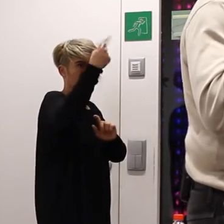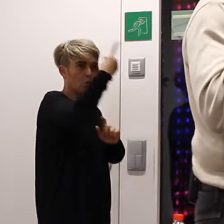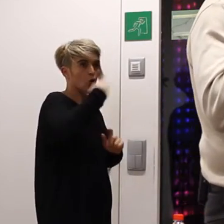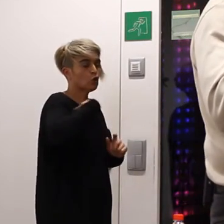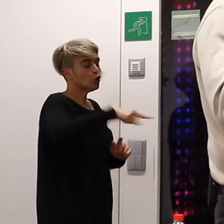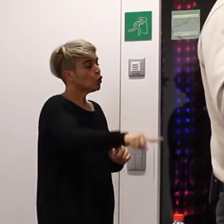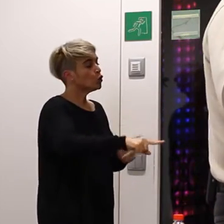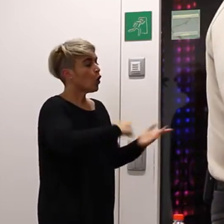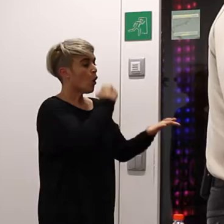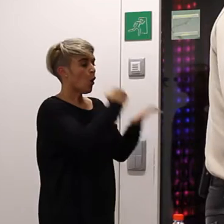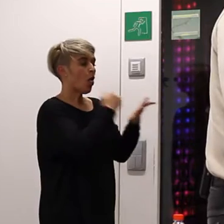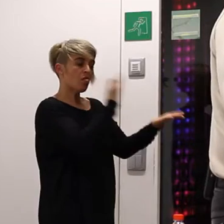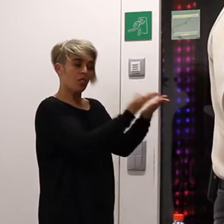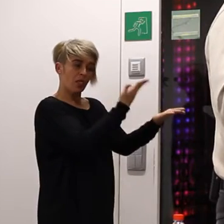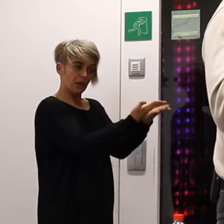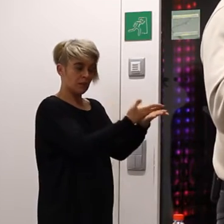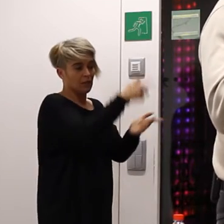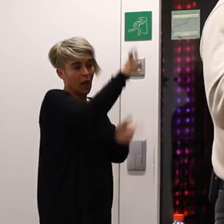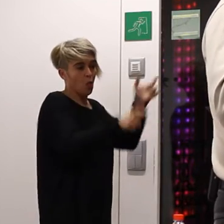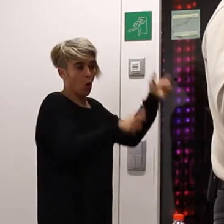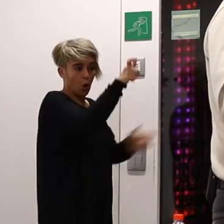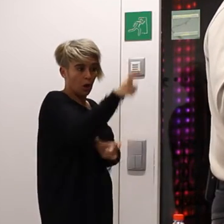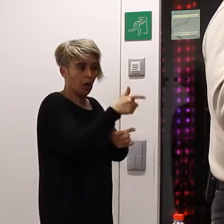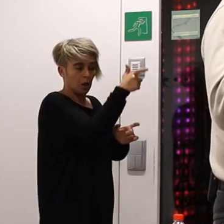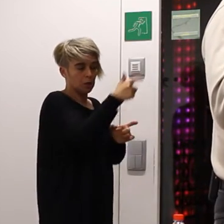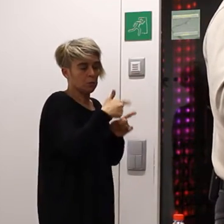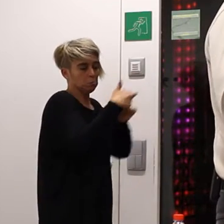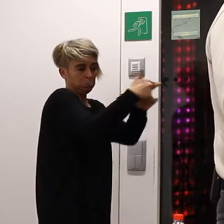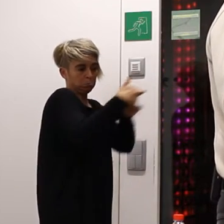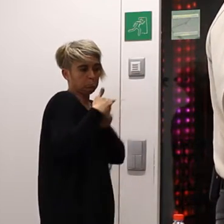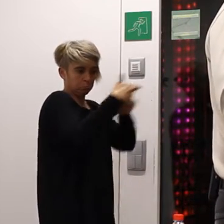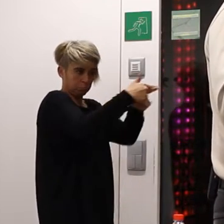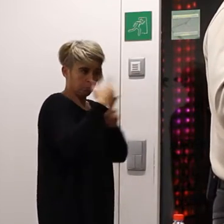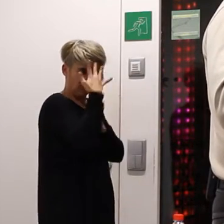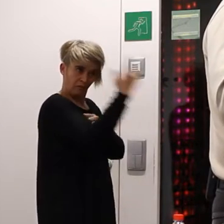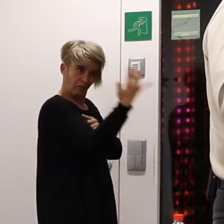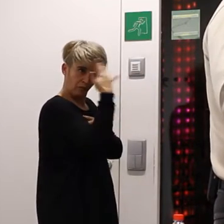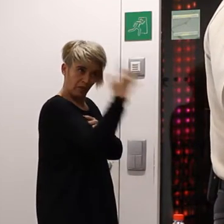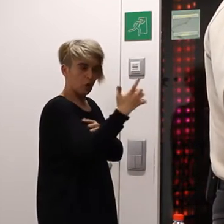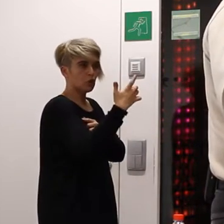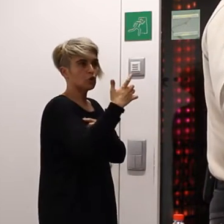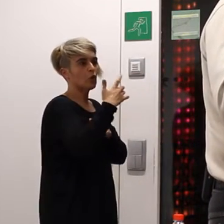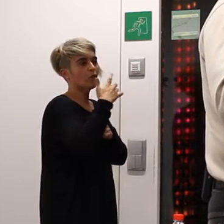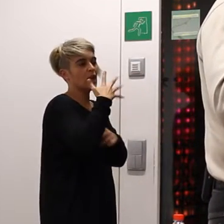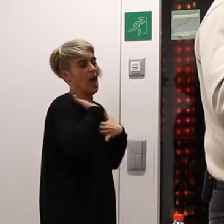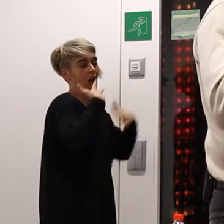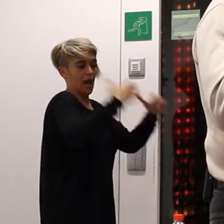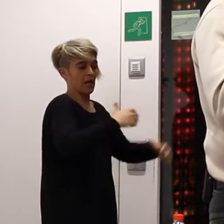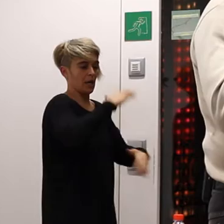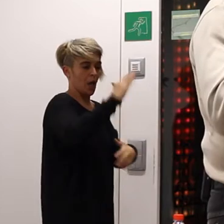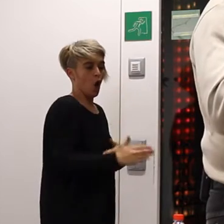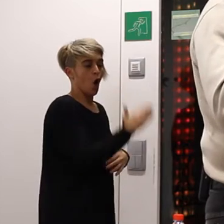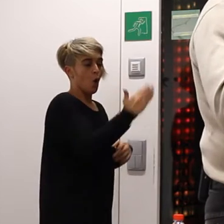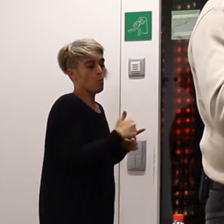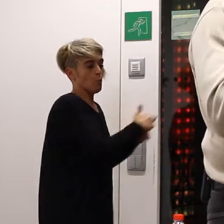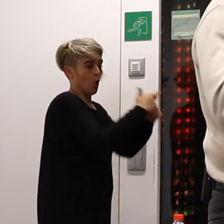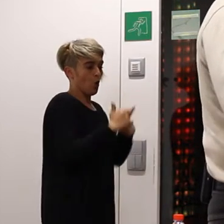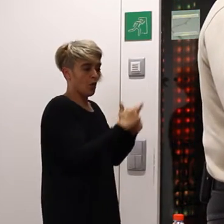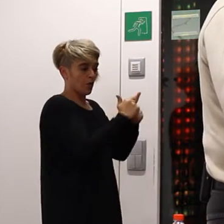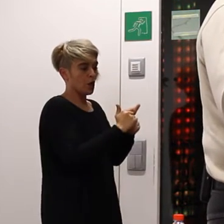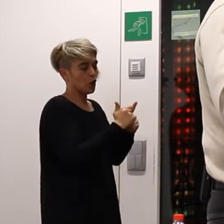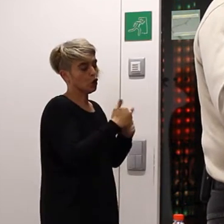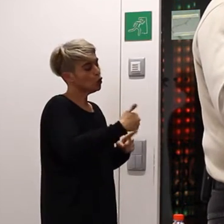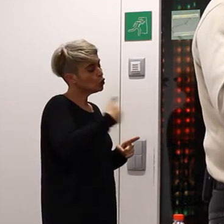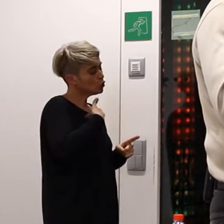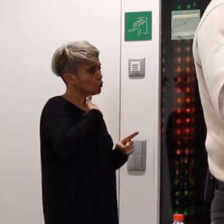certificados, obtenerlos de gente que es afín a nosotras o incluso de la propia energía que producimos y hacerlo además fuera de los círculos del